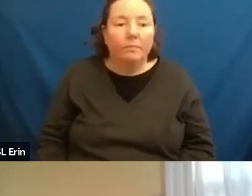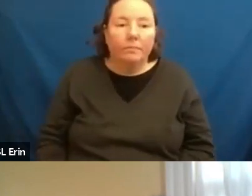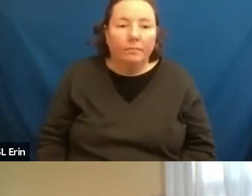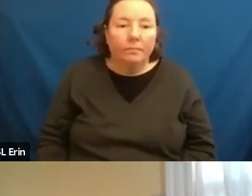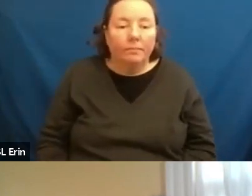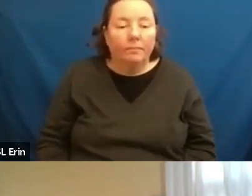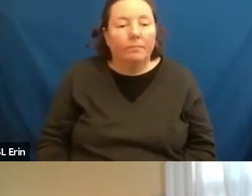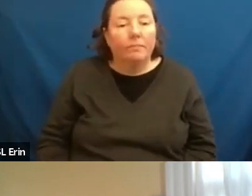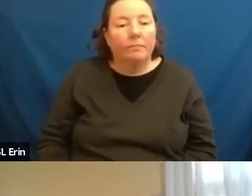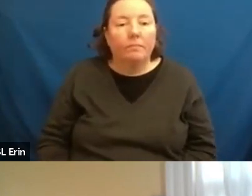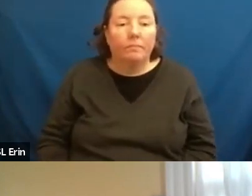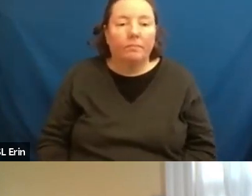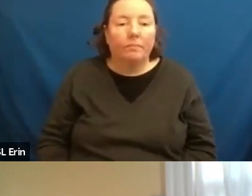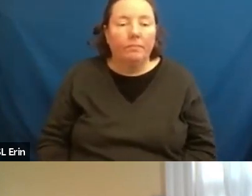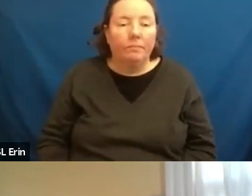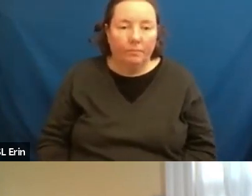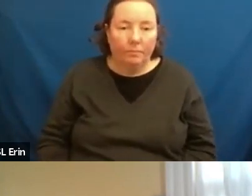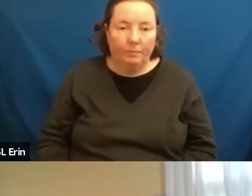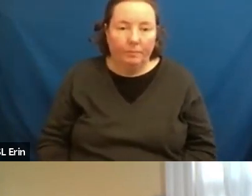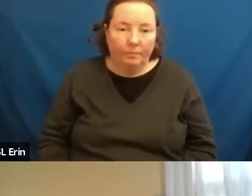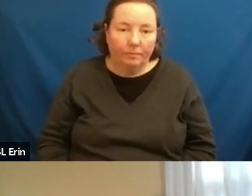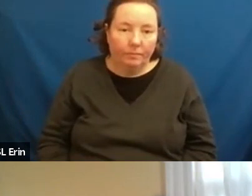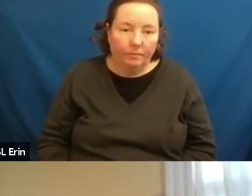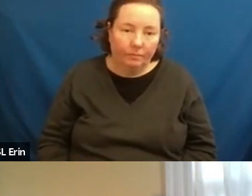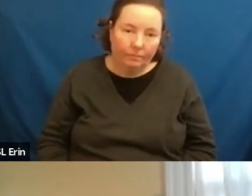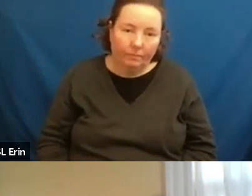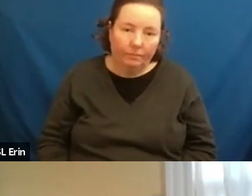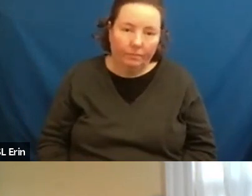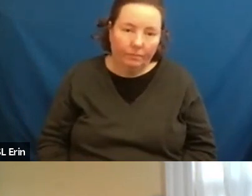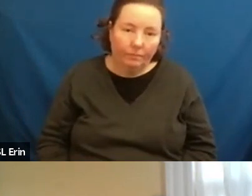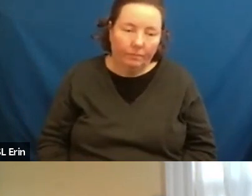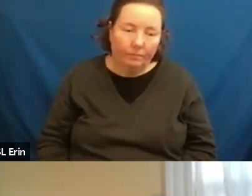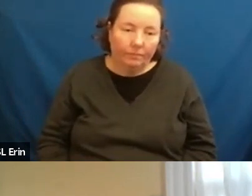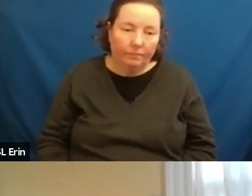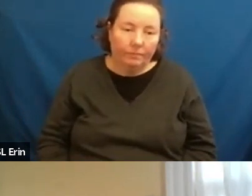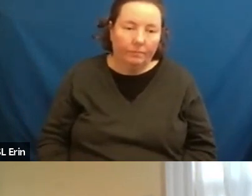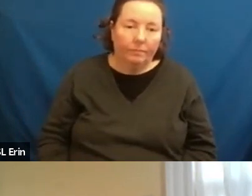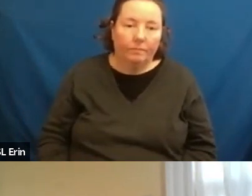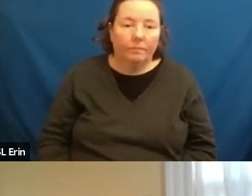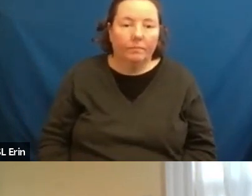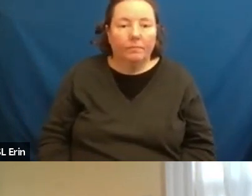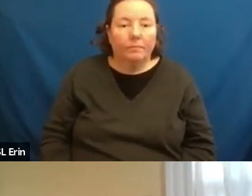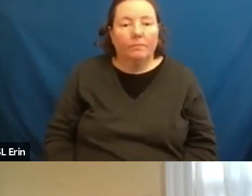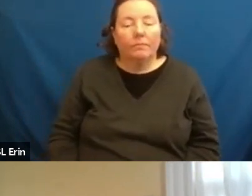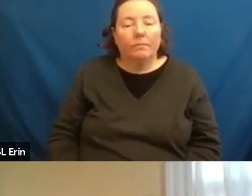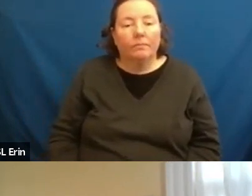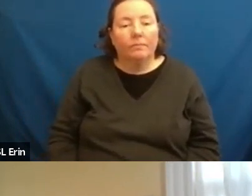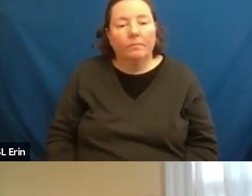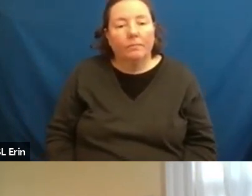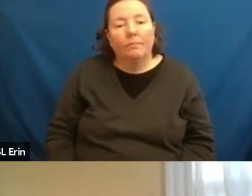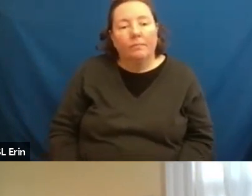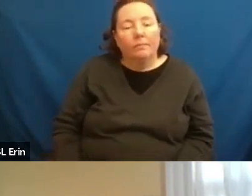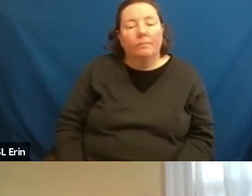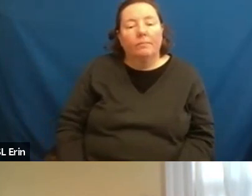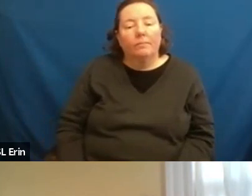hoy de manera simultánea. Para poder escuchar esta reunión en su idioma español, deben de